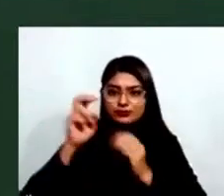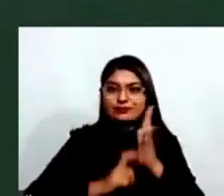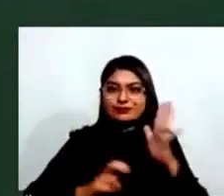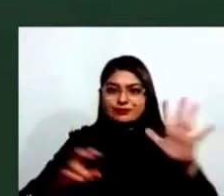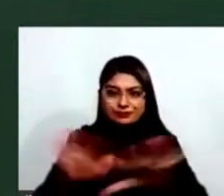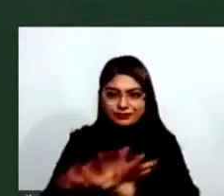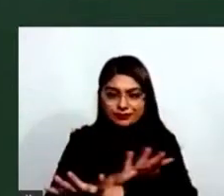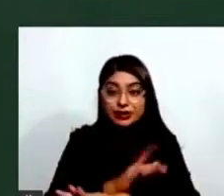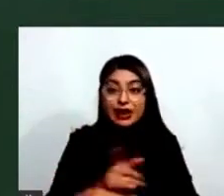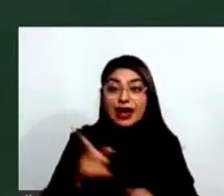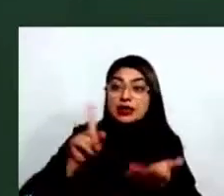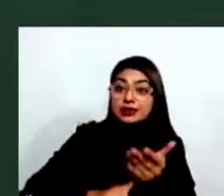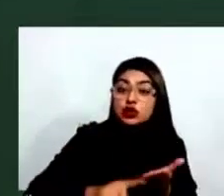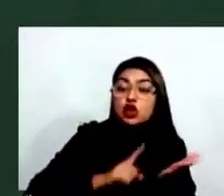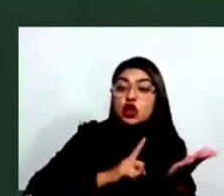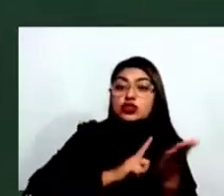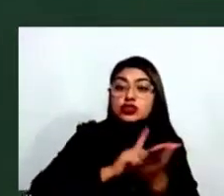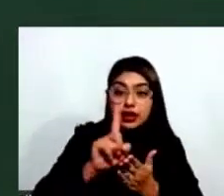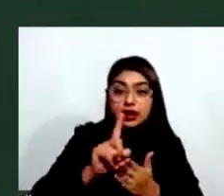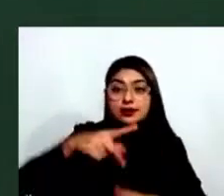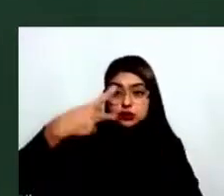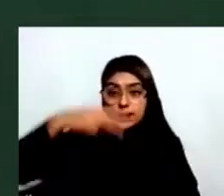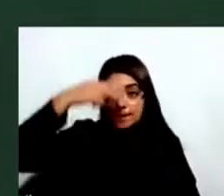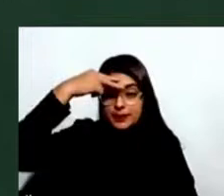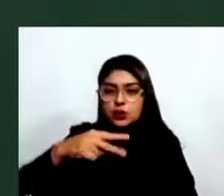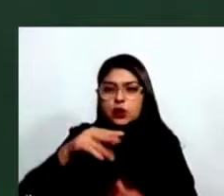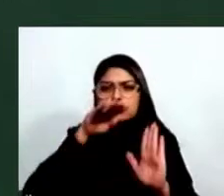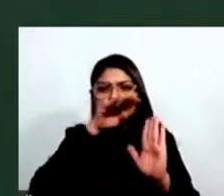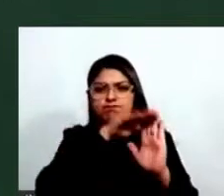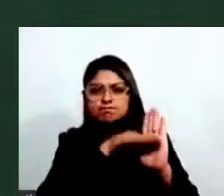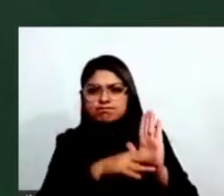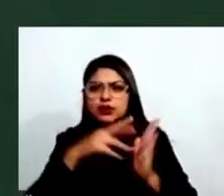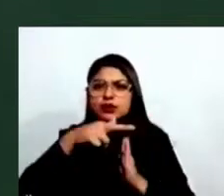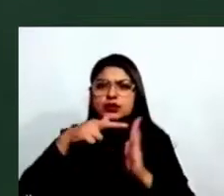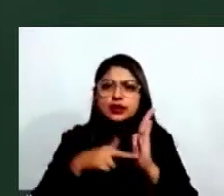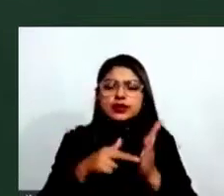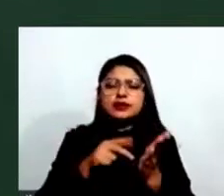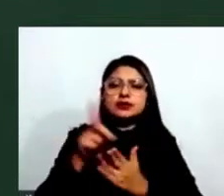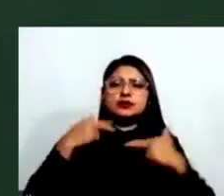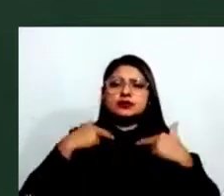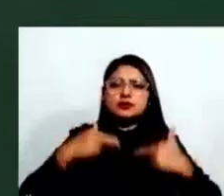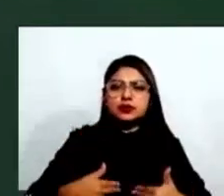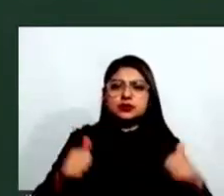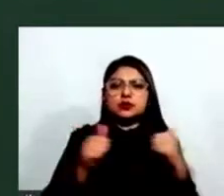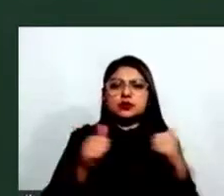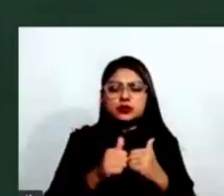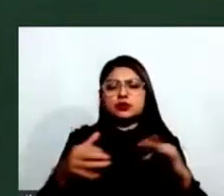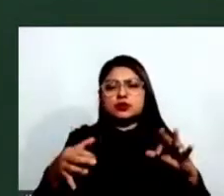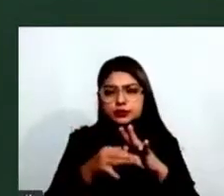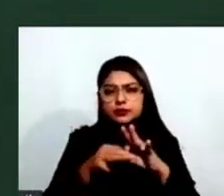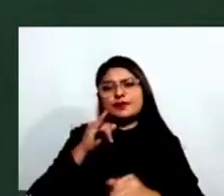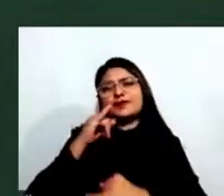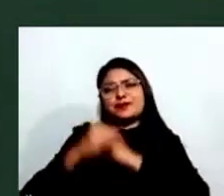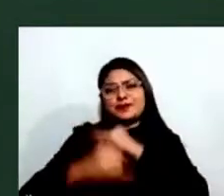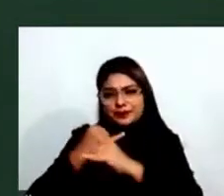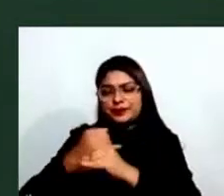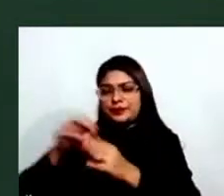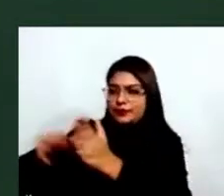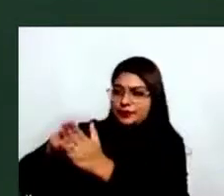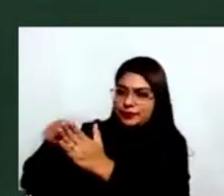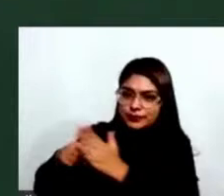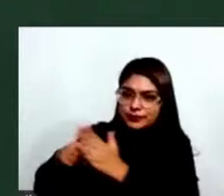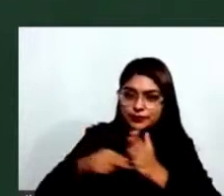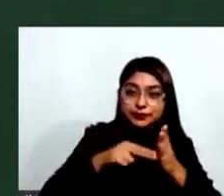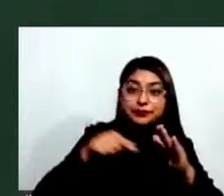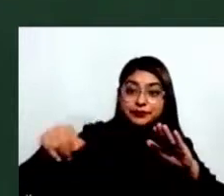interno las normas de derechos humanos contenidas en tratados internacionales de los que el Estado mexicano forma parte. En el